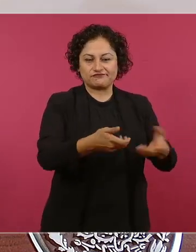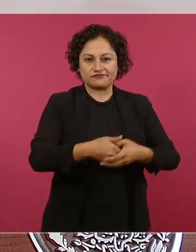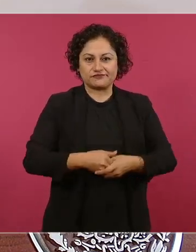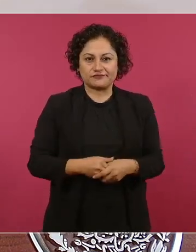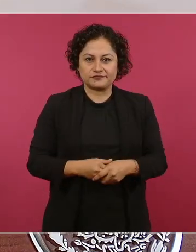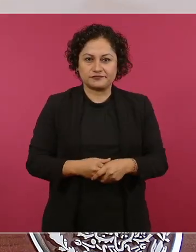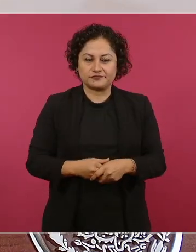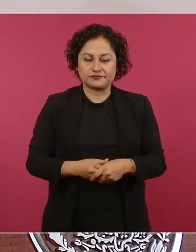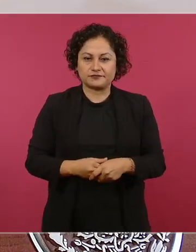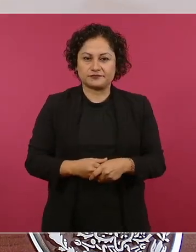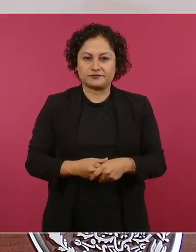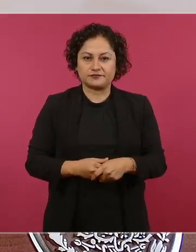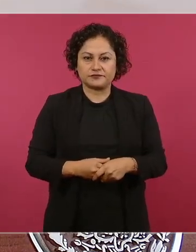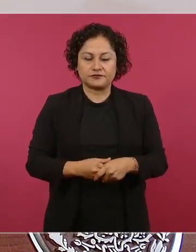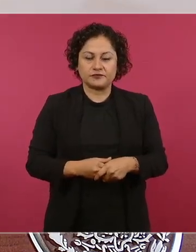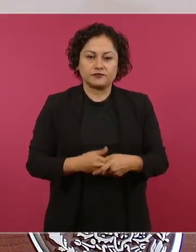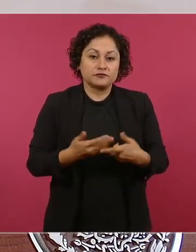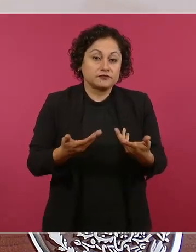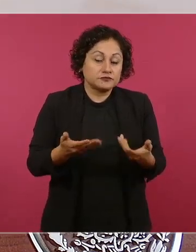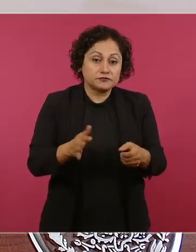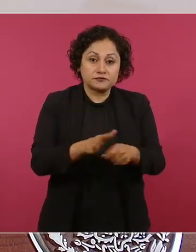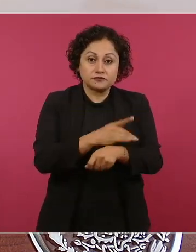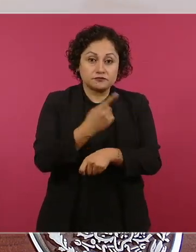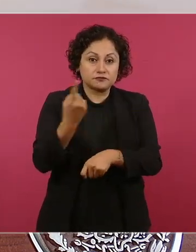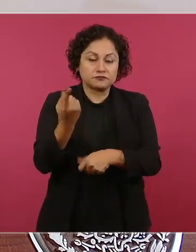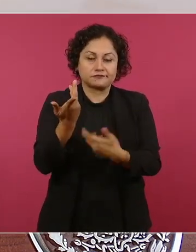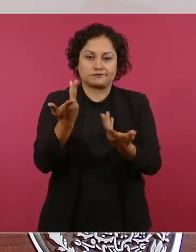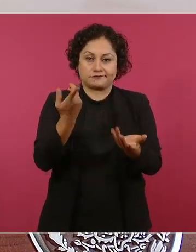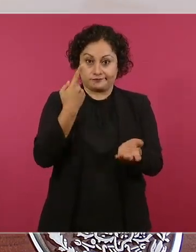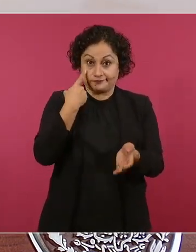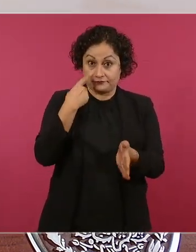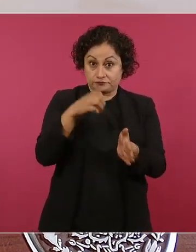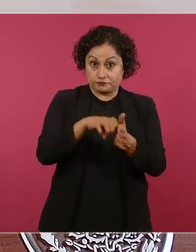porque privatizaron los laboratorios del ISSSTE,